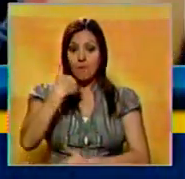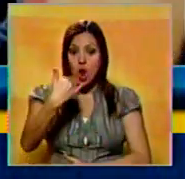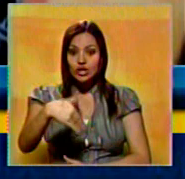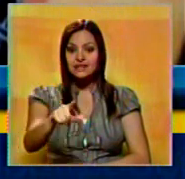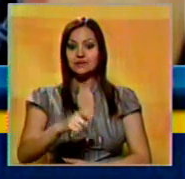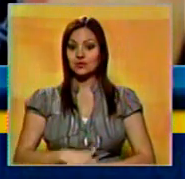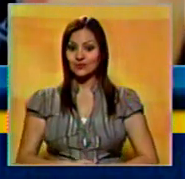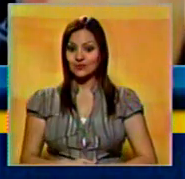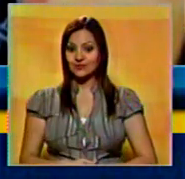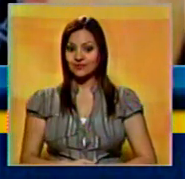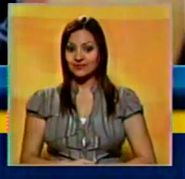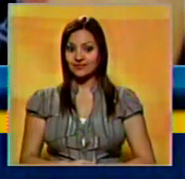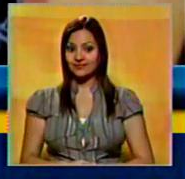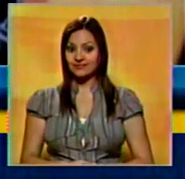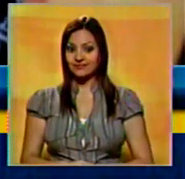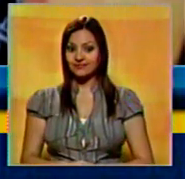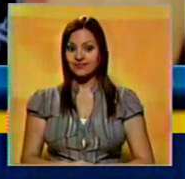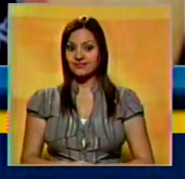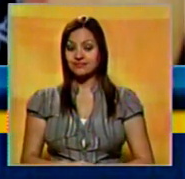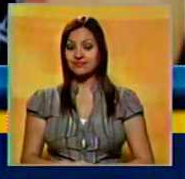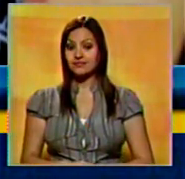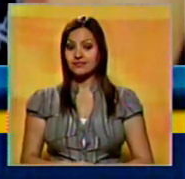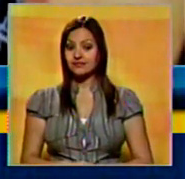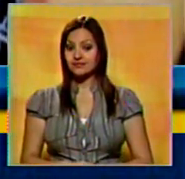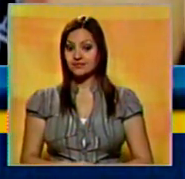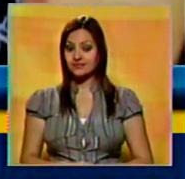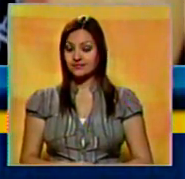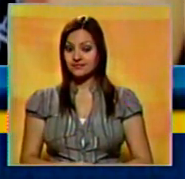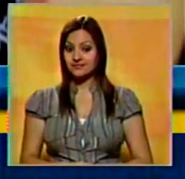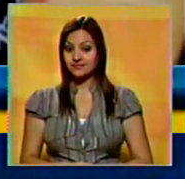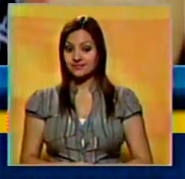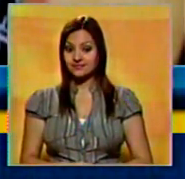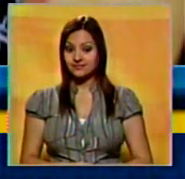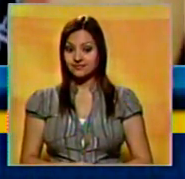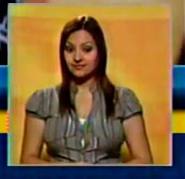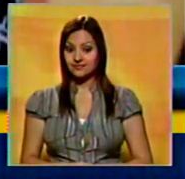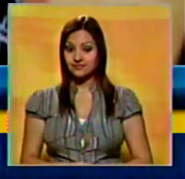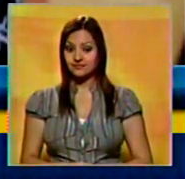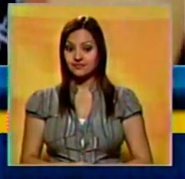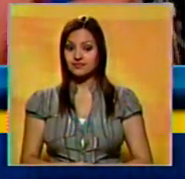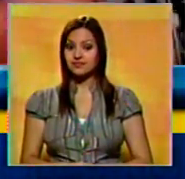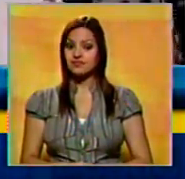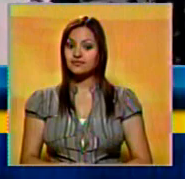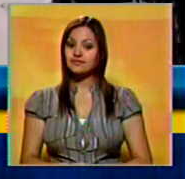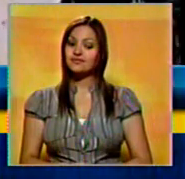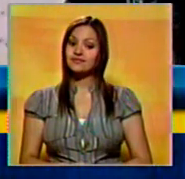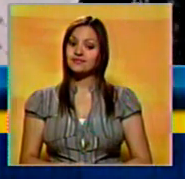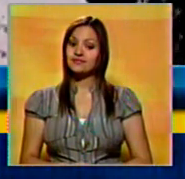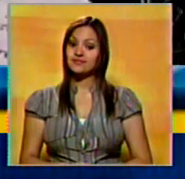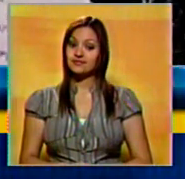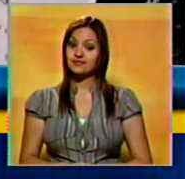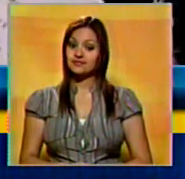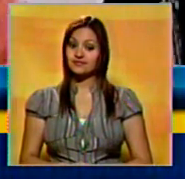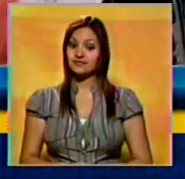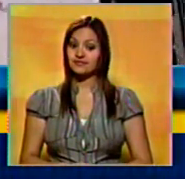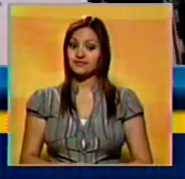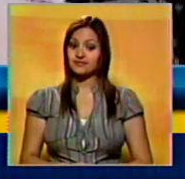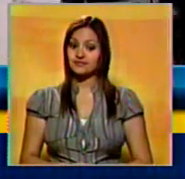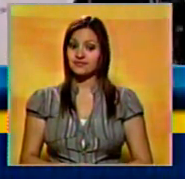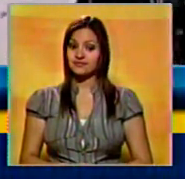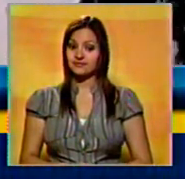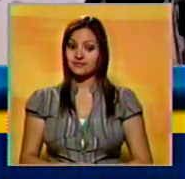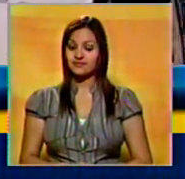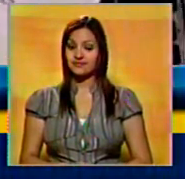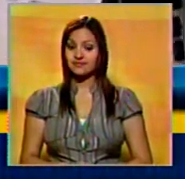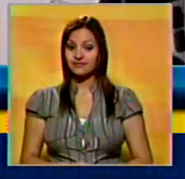próximamente. Voy a comerte a besos hasta llevarte al cielo. Voy